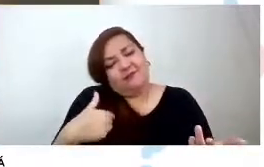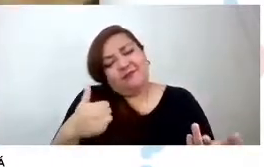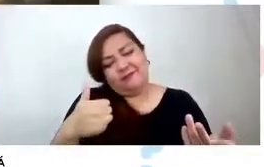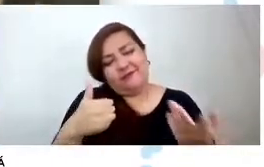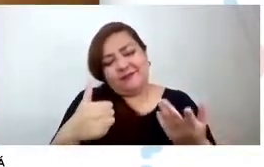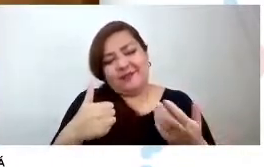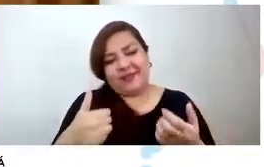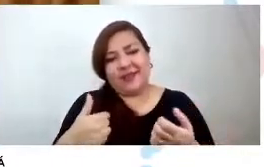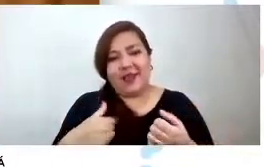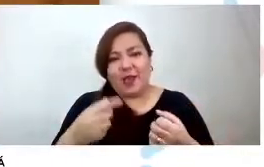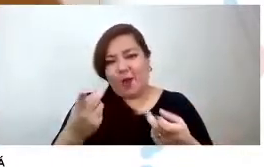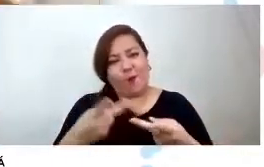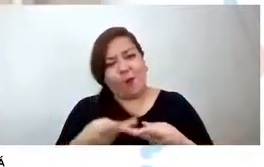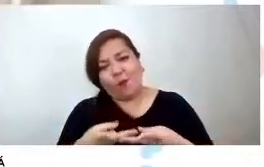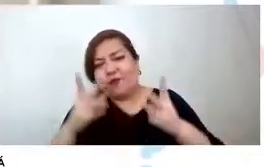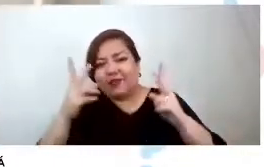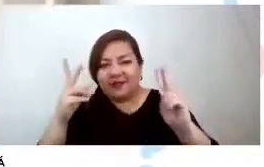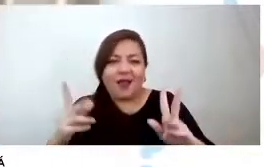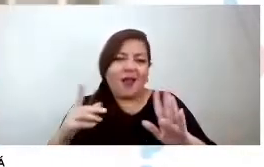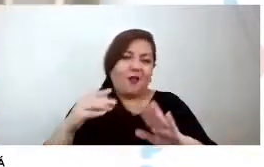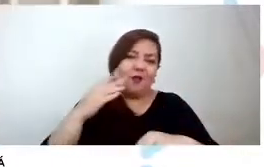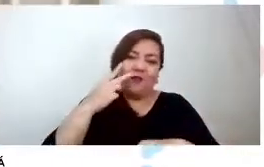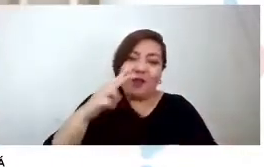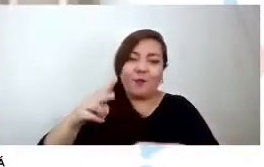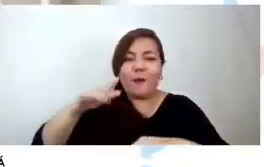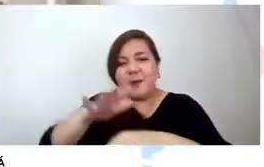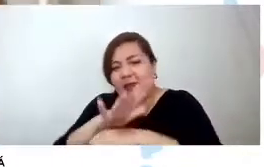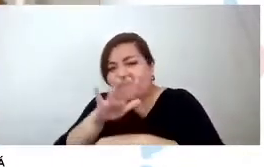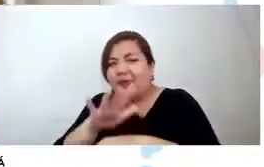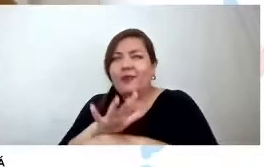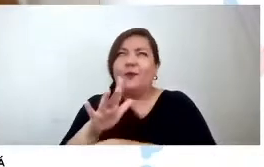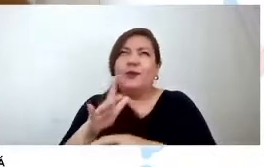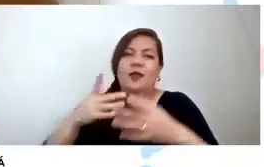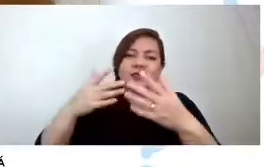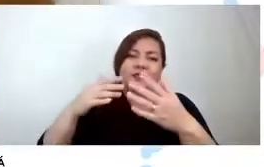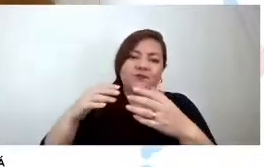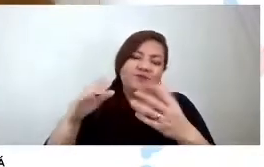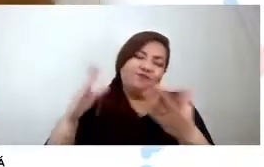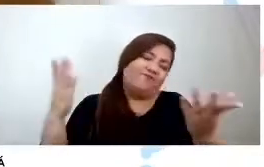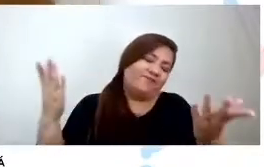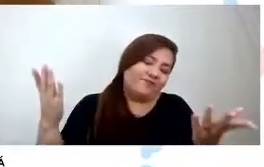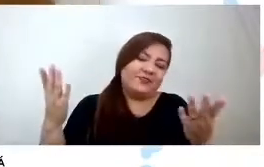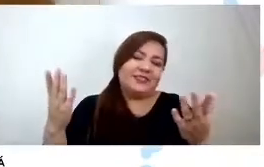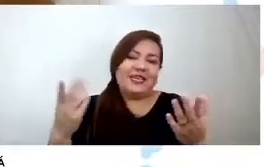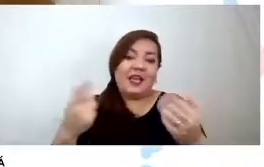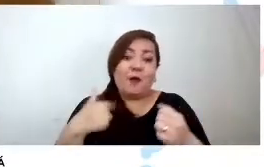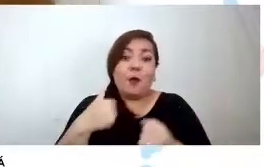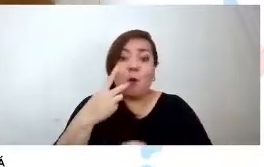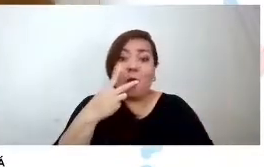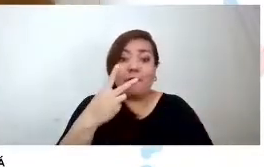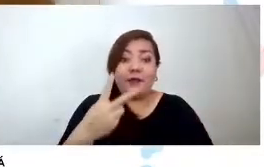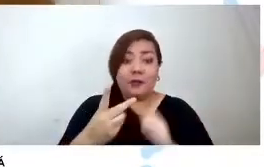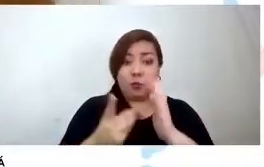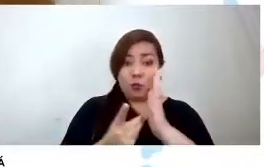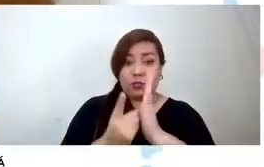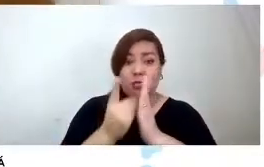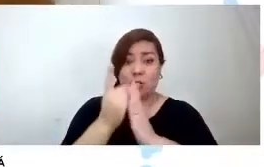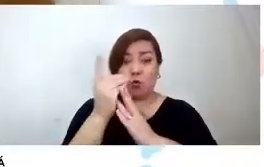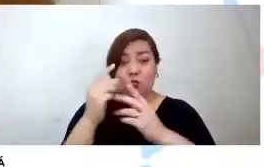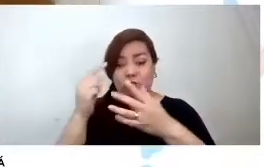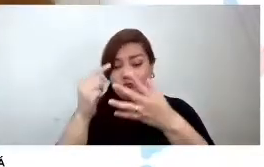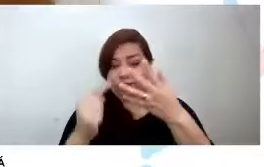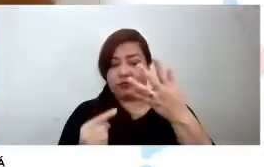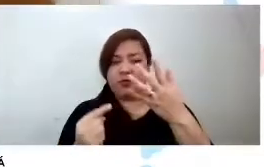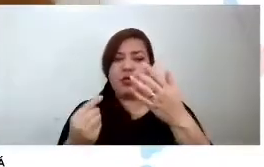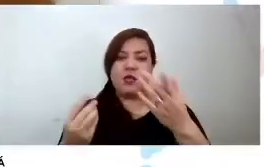publicitado y lo vamos a ver en películas. vamos a ver que hay desarrollo de juguetes, y hay un mercado